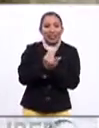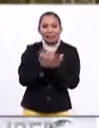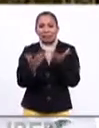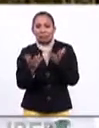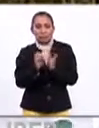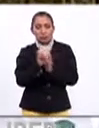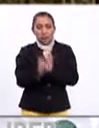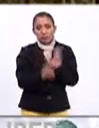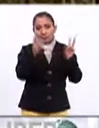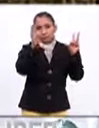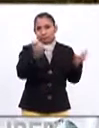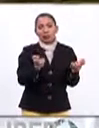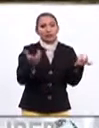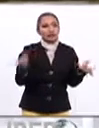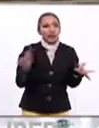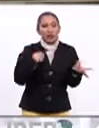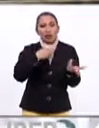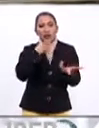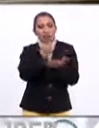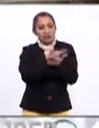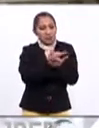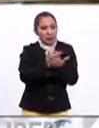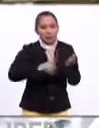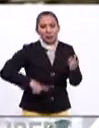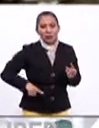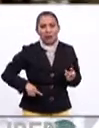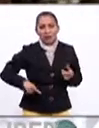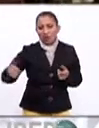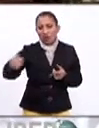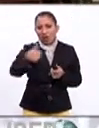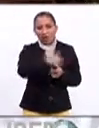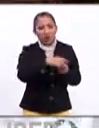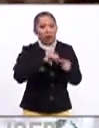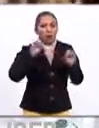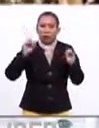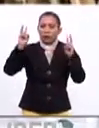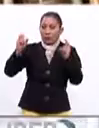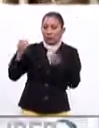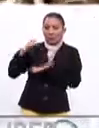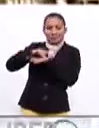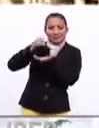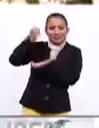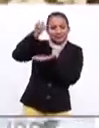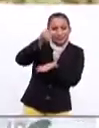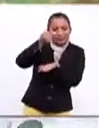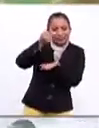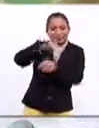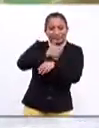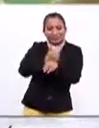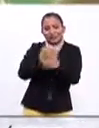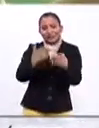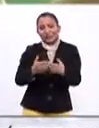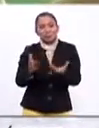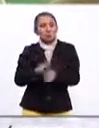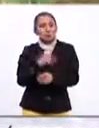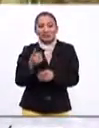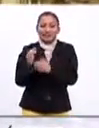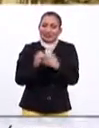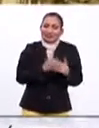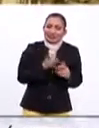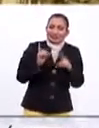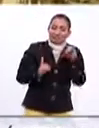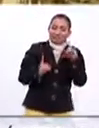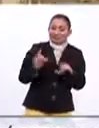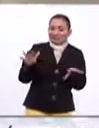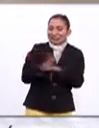por ejemplo, en materia de manejo de finanzas públicas, incluso también en materia de inversión en esta actividad, porque